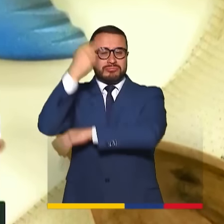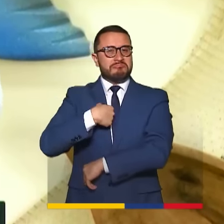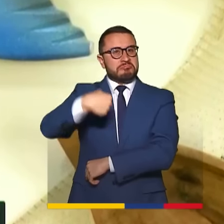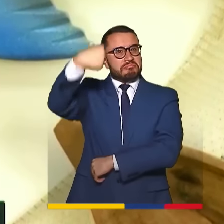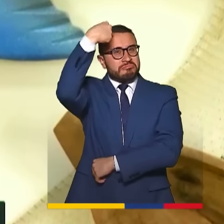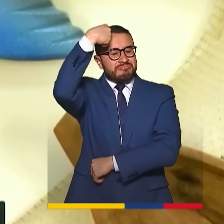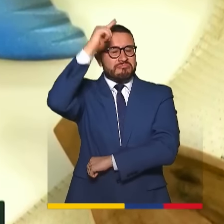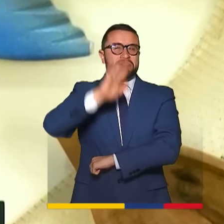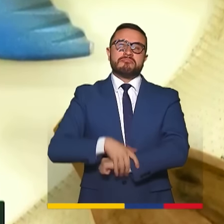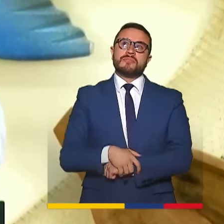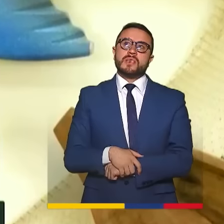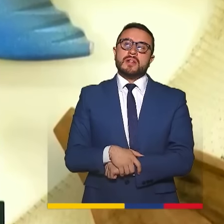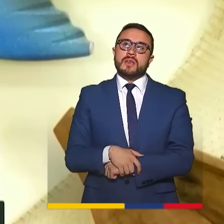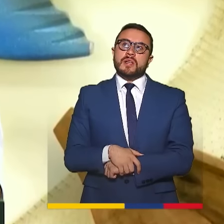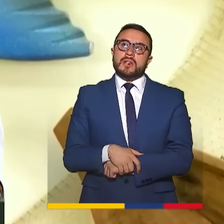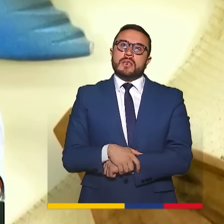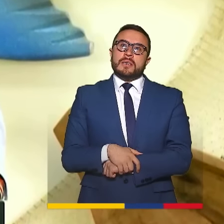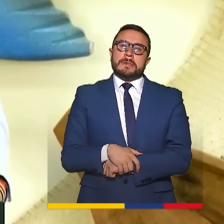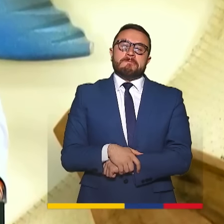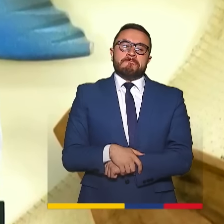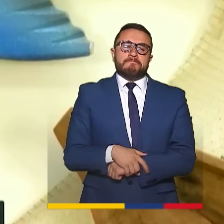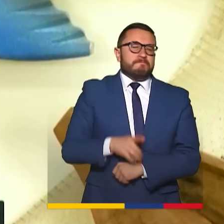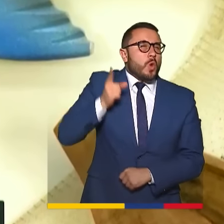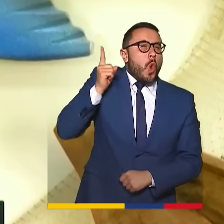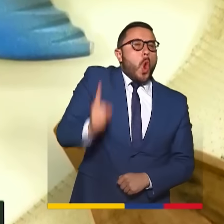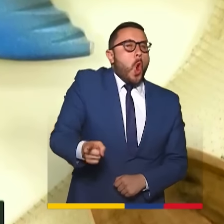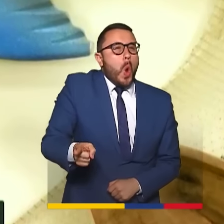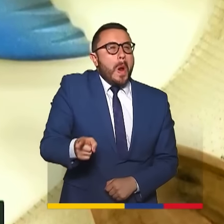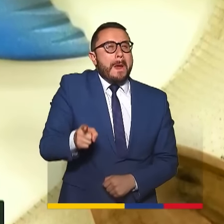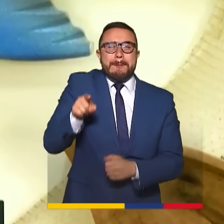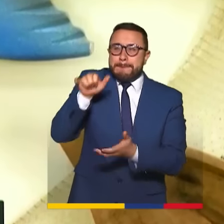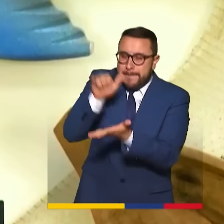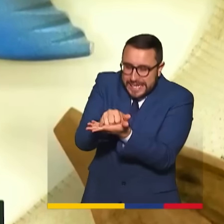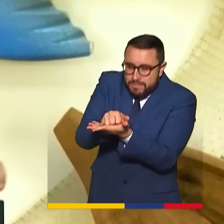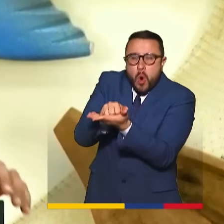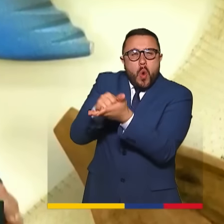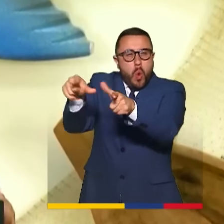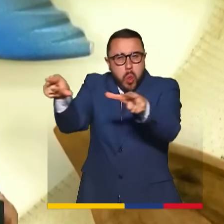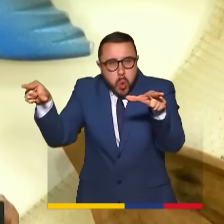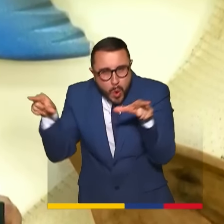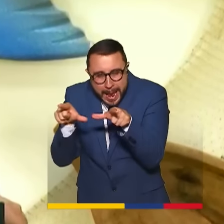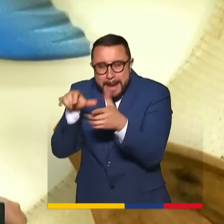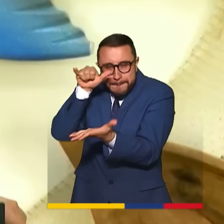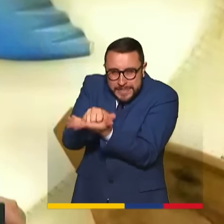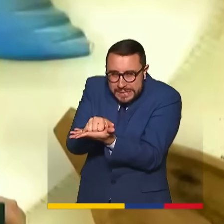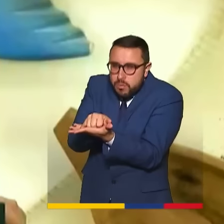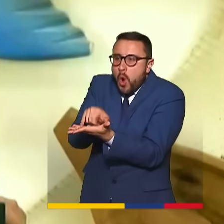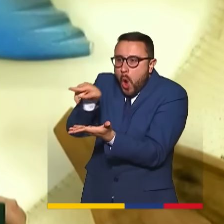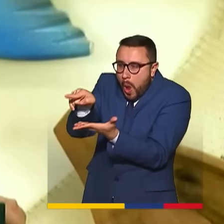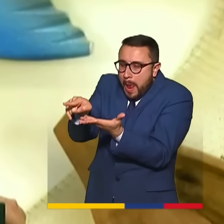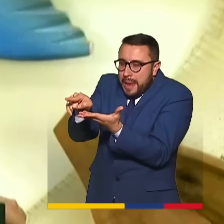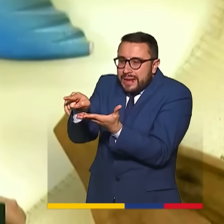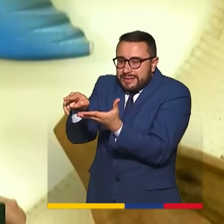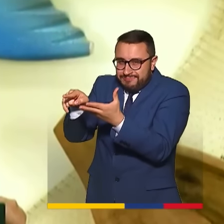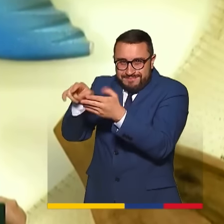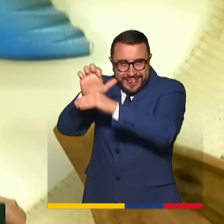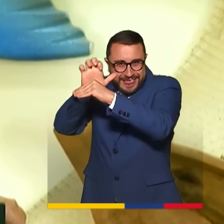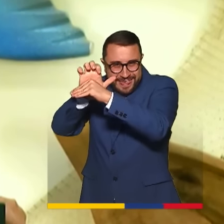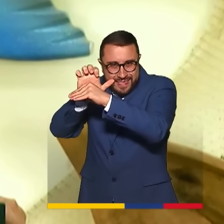en un mismo sitio, de una manera condensada, en una institución del país, la Corte Suprema de